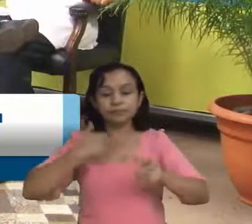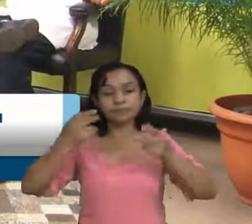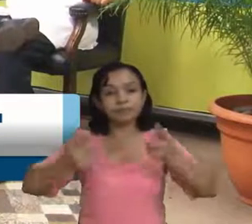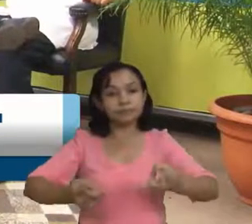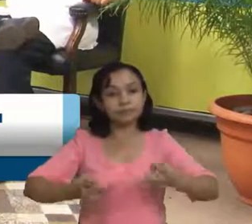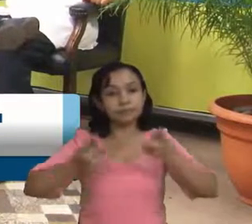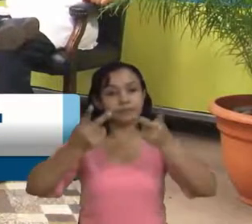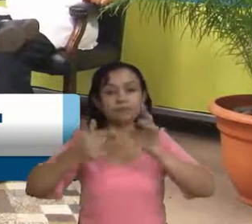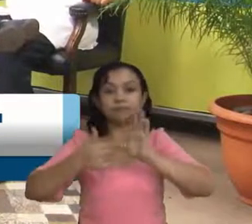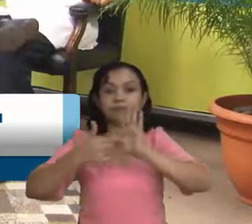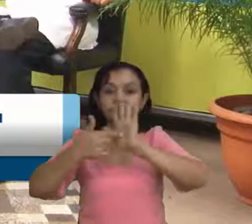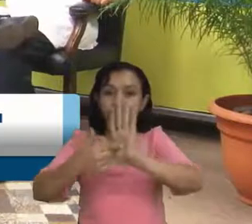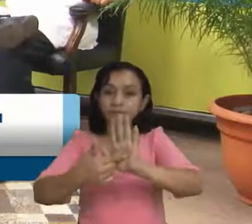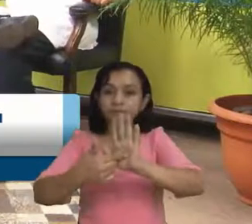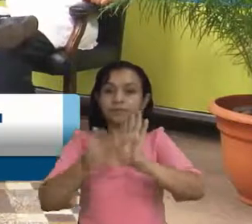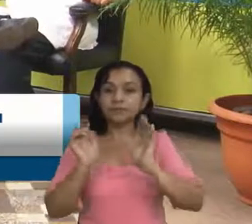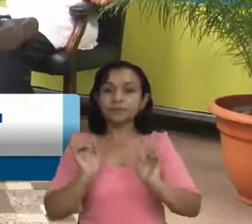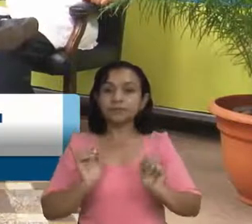por ejemplo,